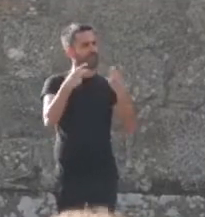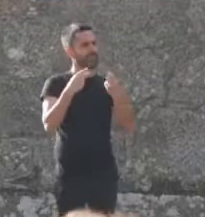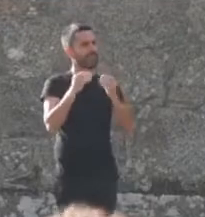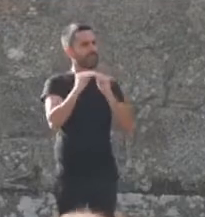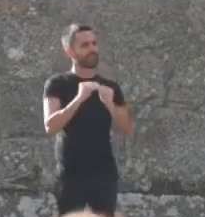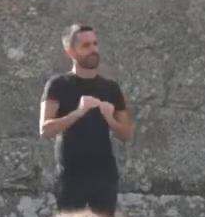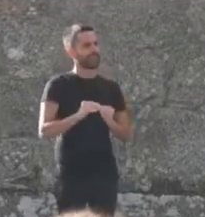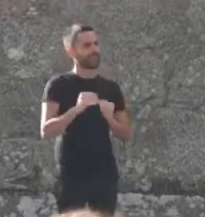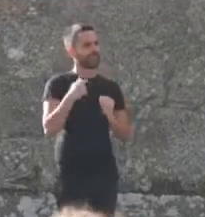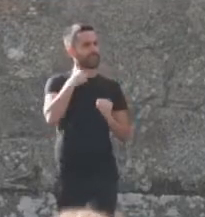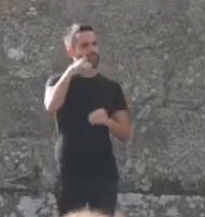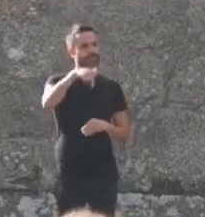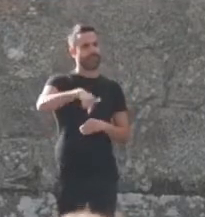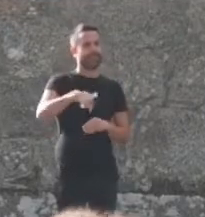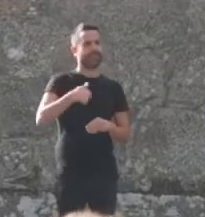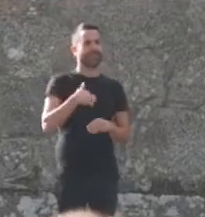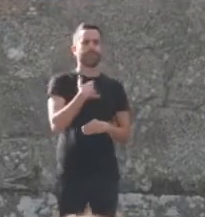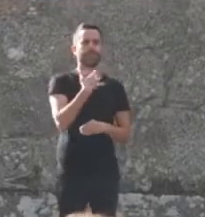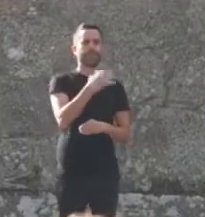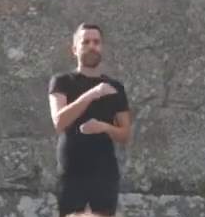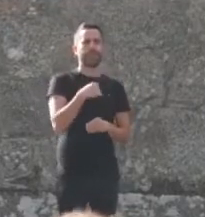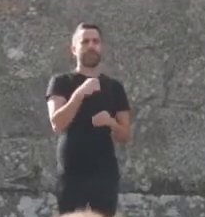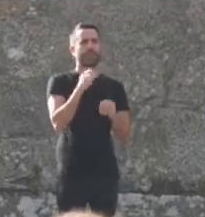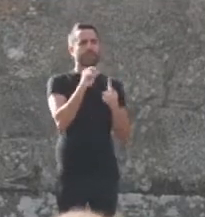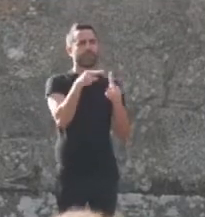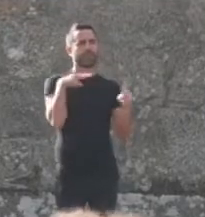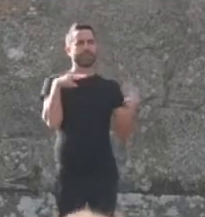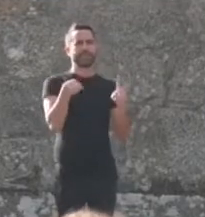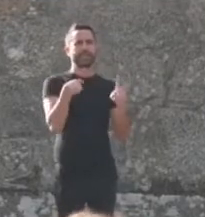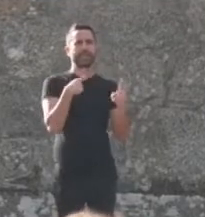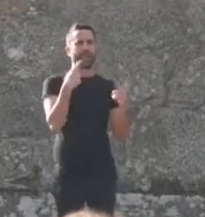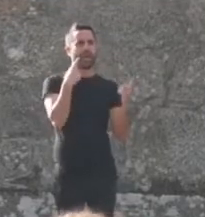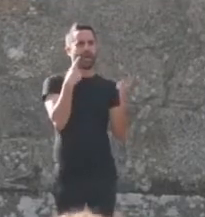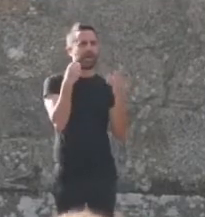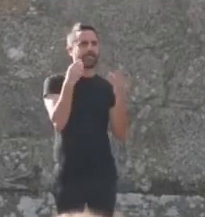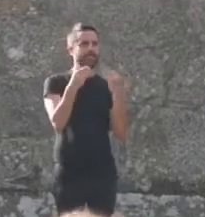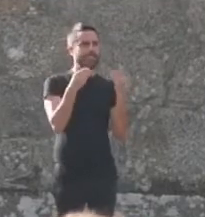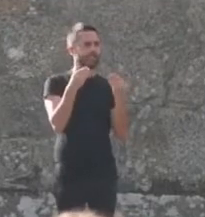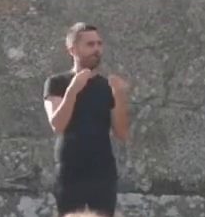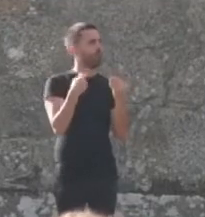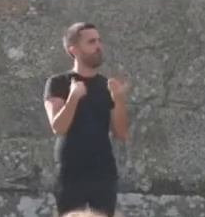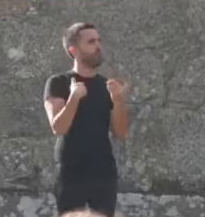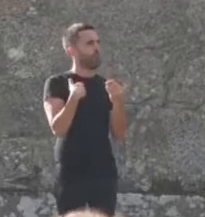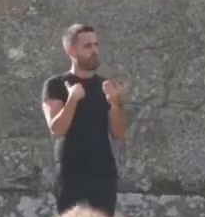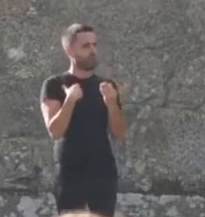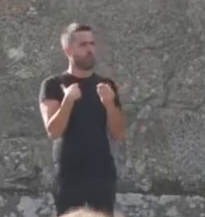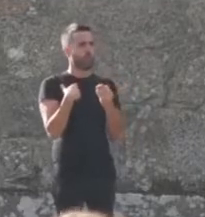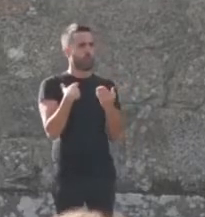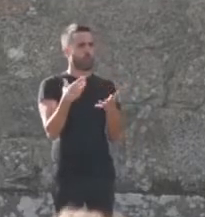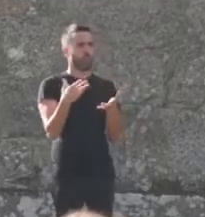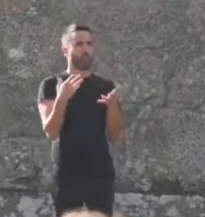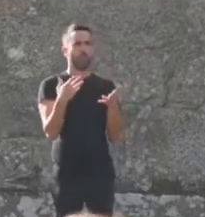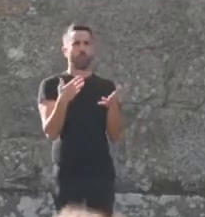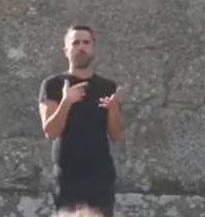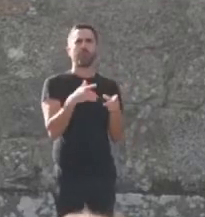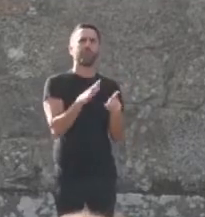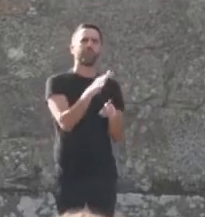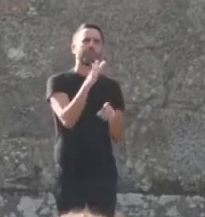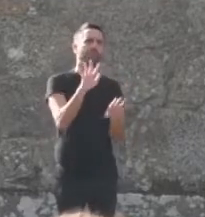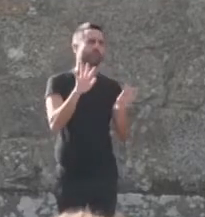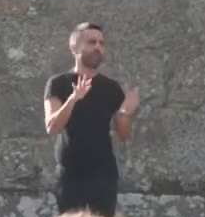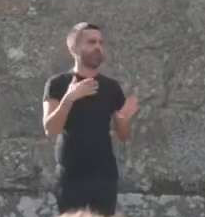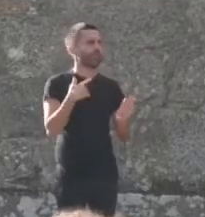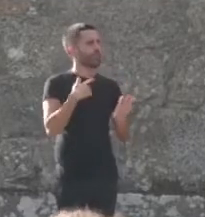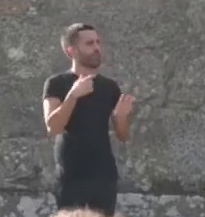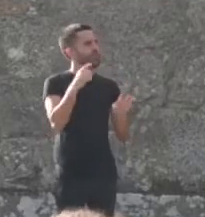así, aquí, que pode ser, desde o punto de vista estético, moi impactante, pero desde o punto de vista da historia, pois moi